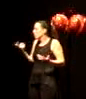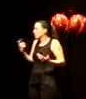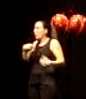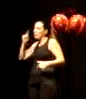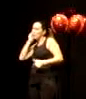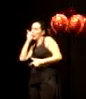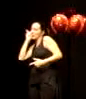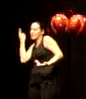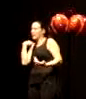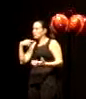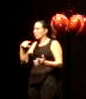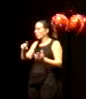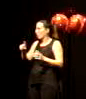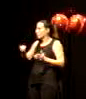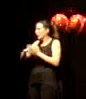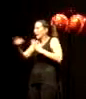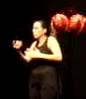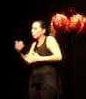y dispositivos electrónicos.